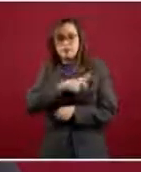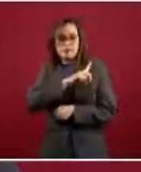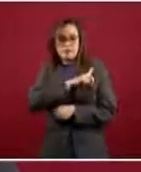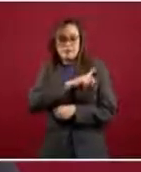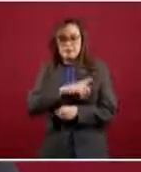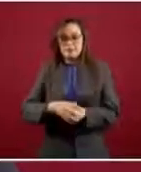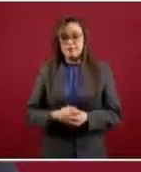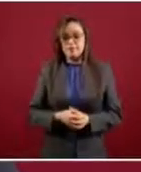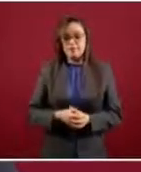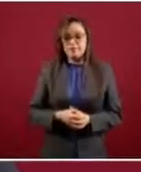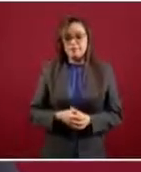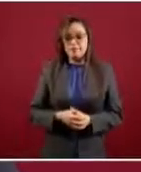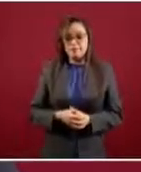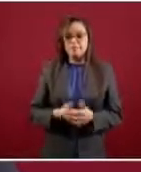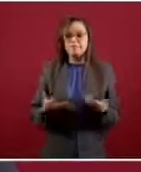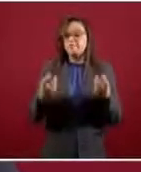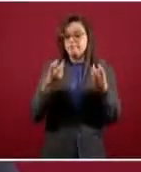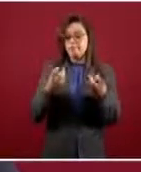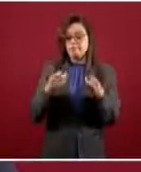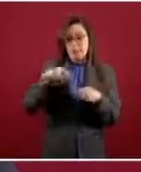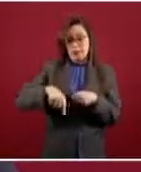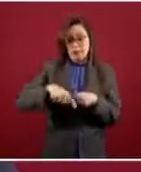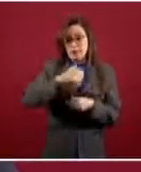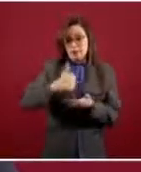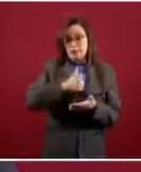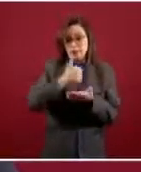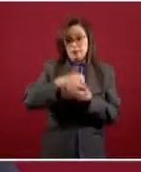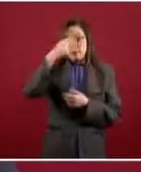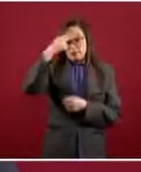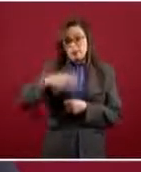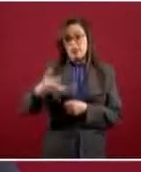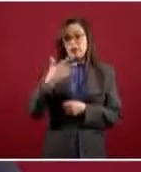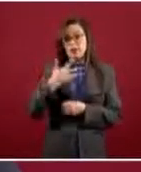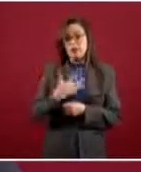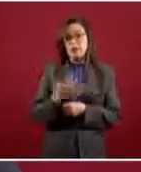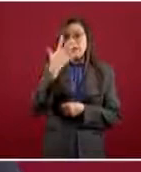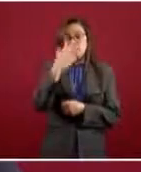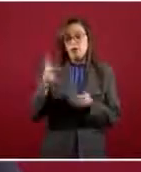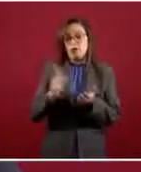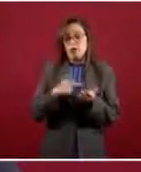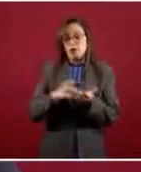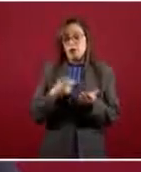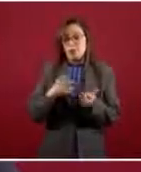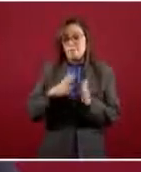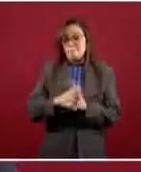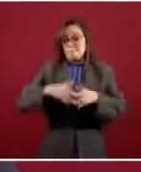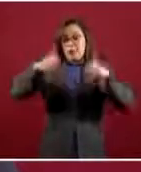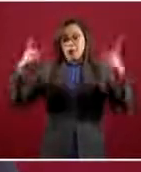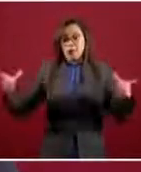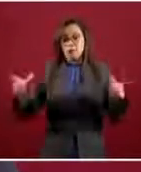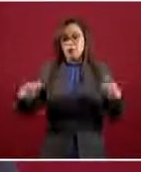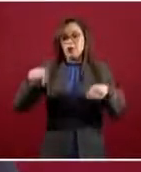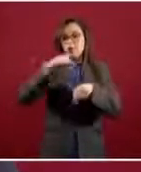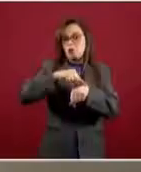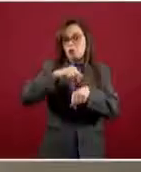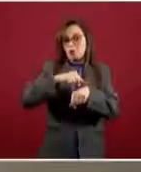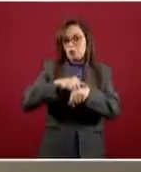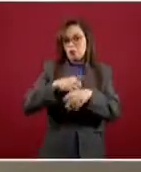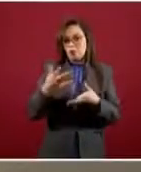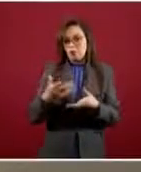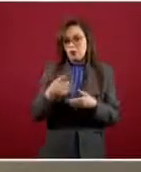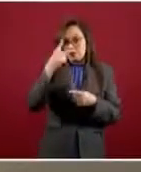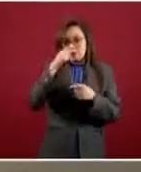Ciudad de México, en nuestra querida ciudad, tenemos 5 veces más médicos que en Tuxtla, pero a su vez en